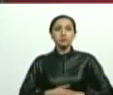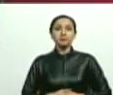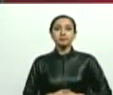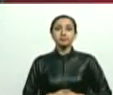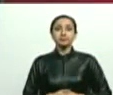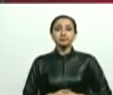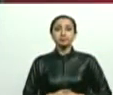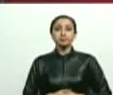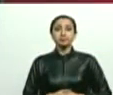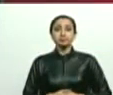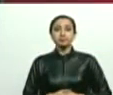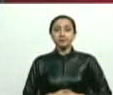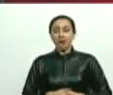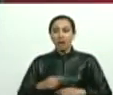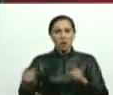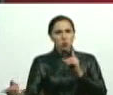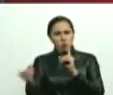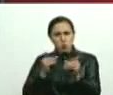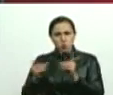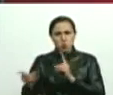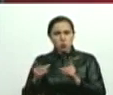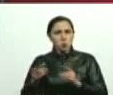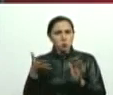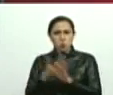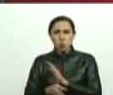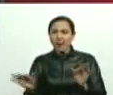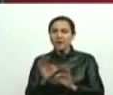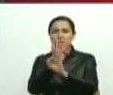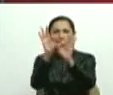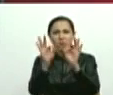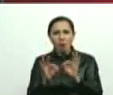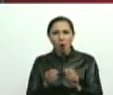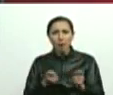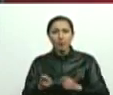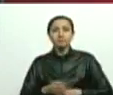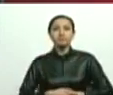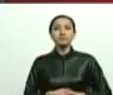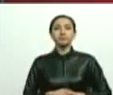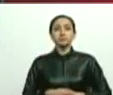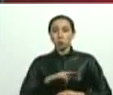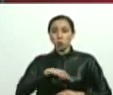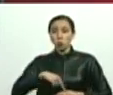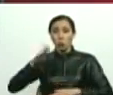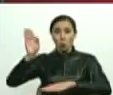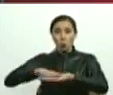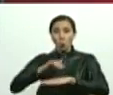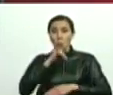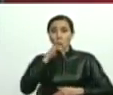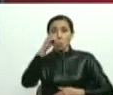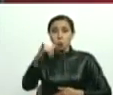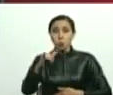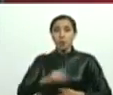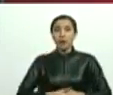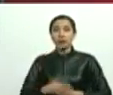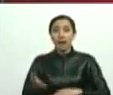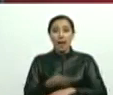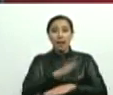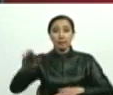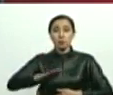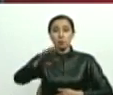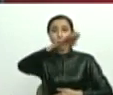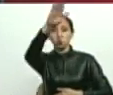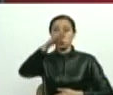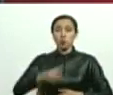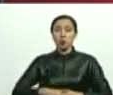cuando debatimos este método y cuando lo anunciamos allá en el Guarayra Repano, en el Hotel Humboldt,